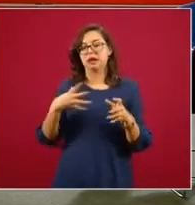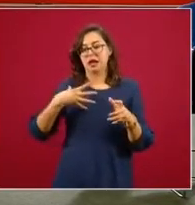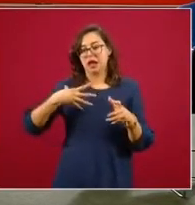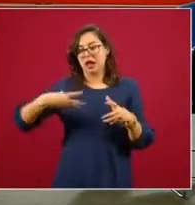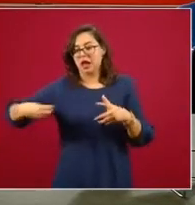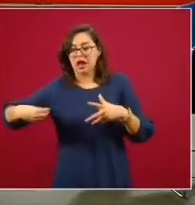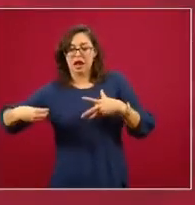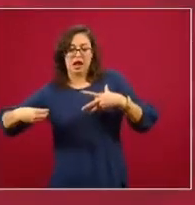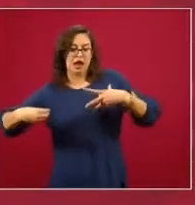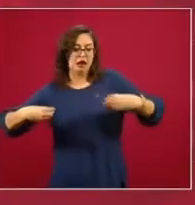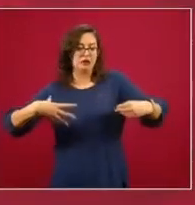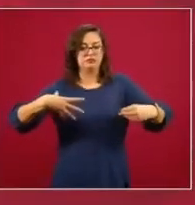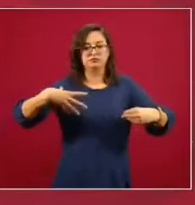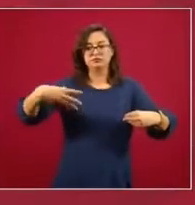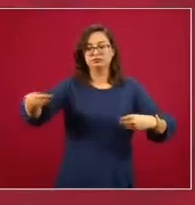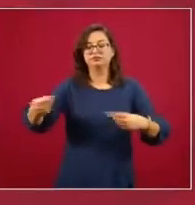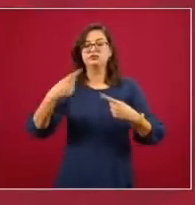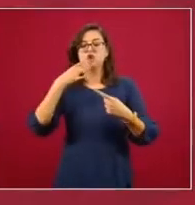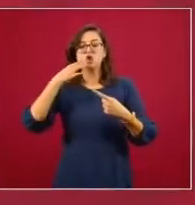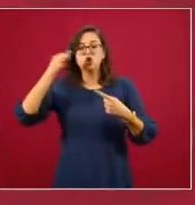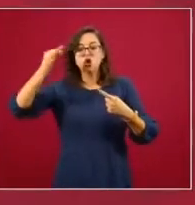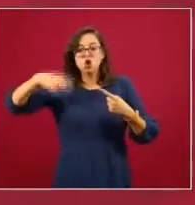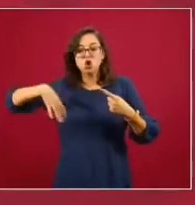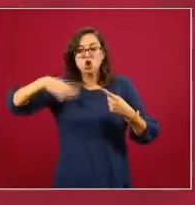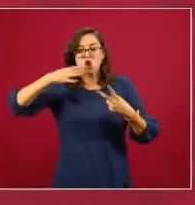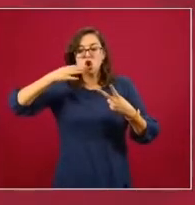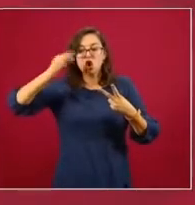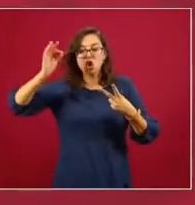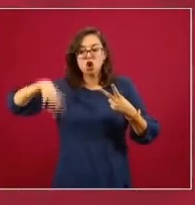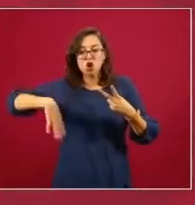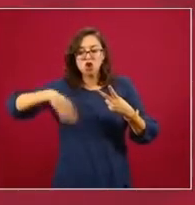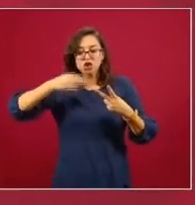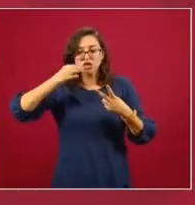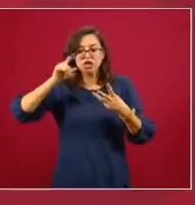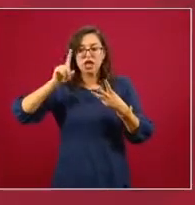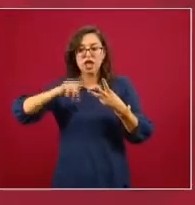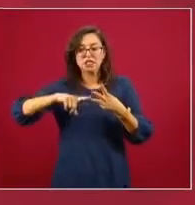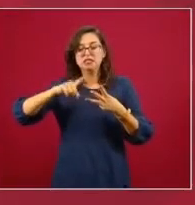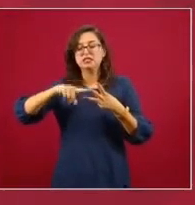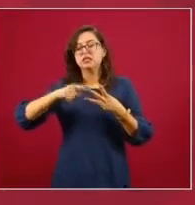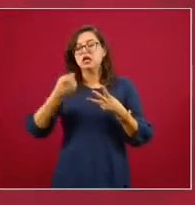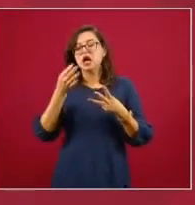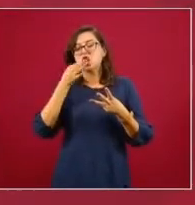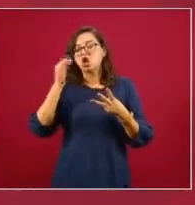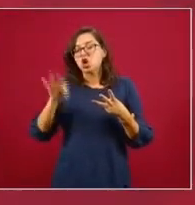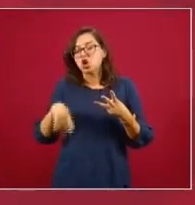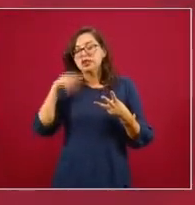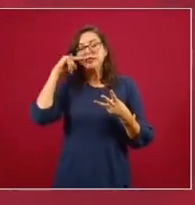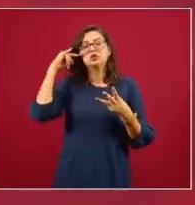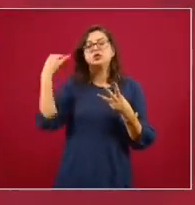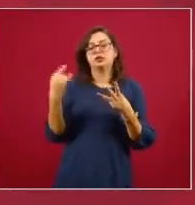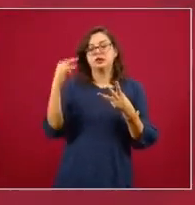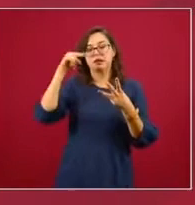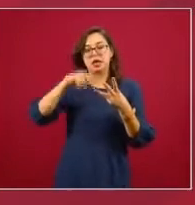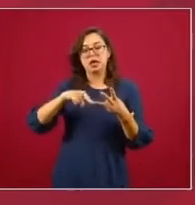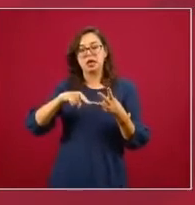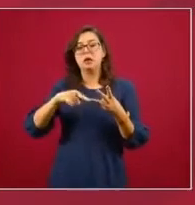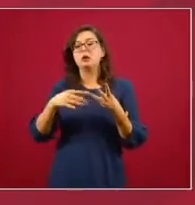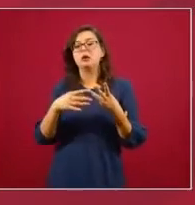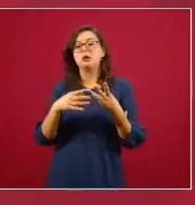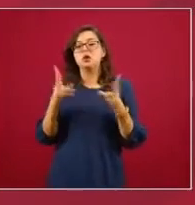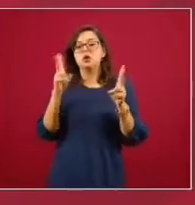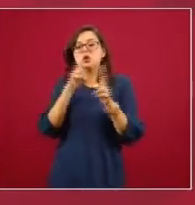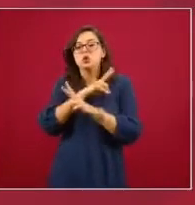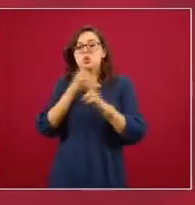Tienen los componentes que hemos comentado, están las gotas, las gotículas y los aerosoles, y en algún momento se ha planteado, no